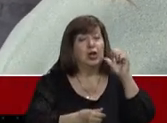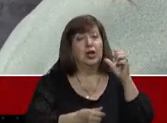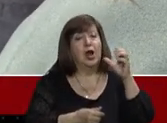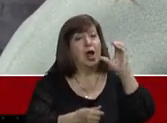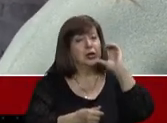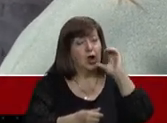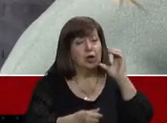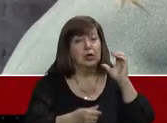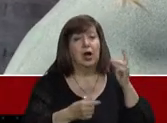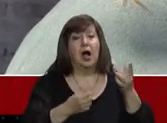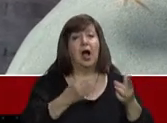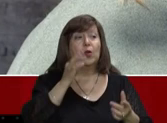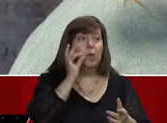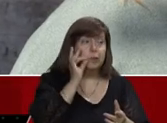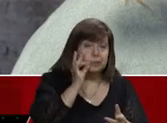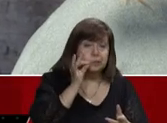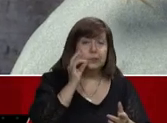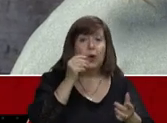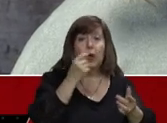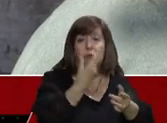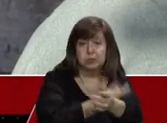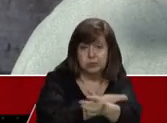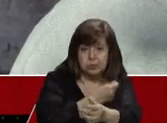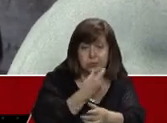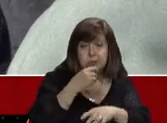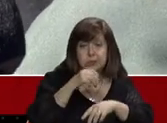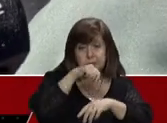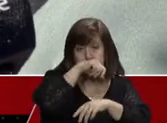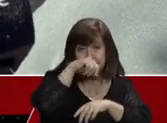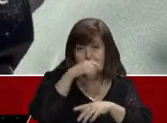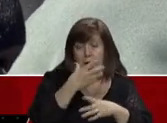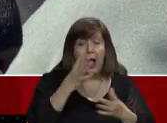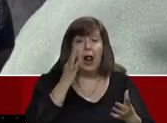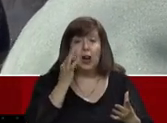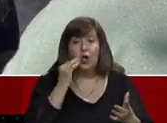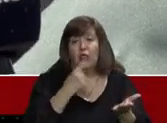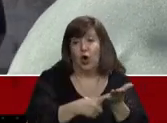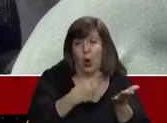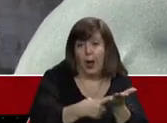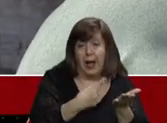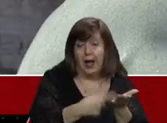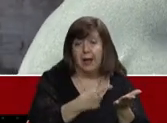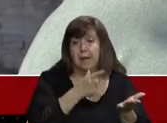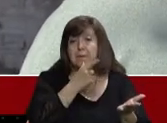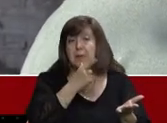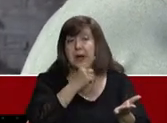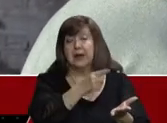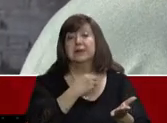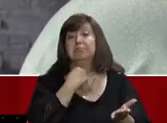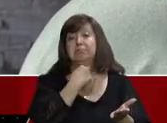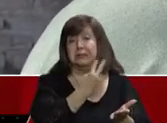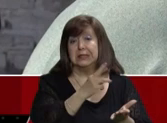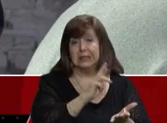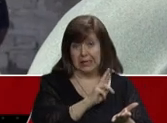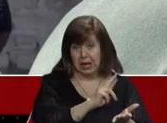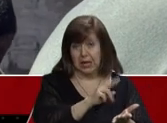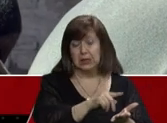si está con un consumo de auto como se dice de droga